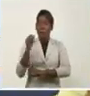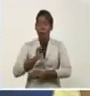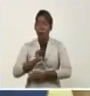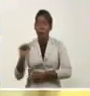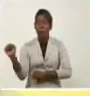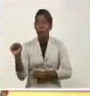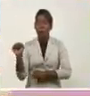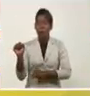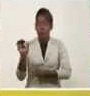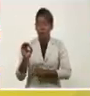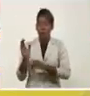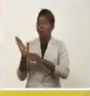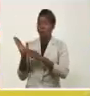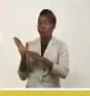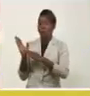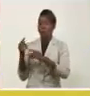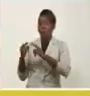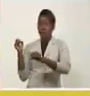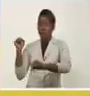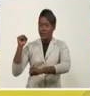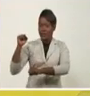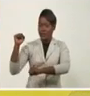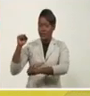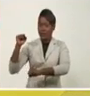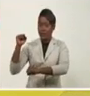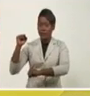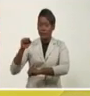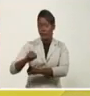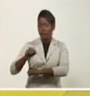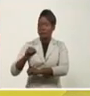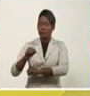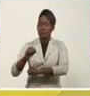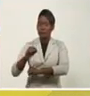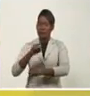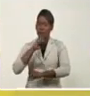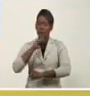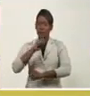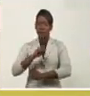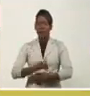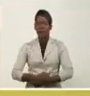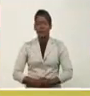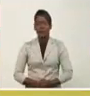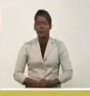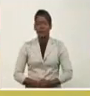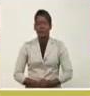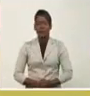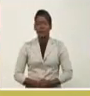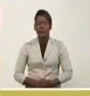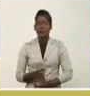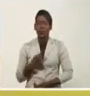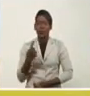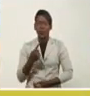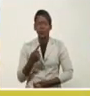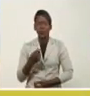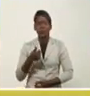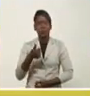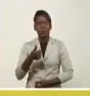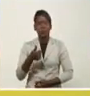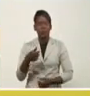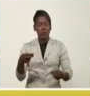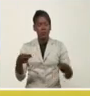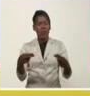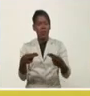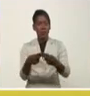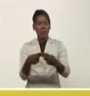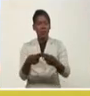en la definición de la llave y luego en la repesca. De esta forma, nuestro país finalizó con una discreta actuación en la apertura del